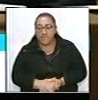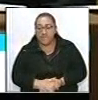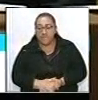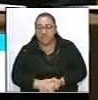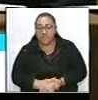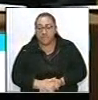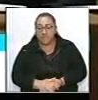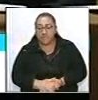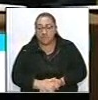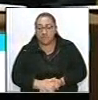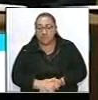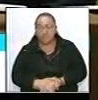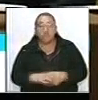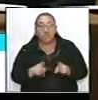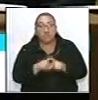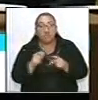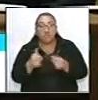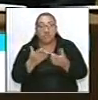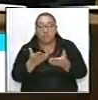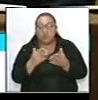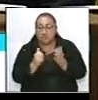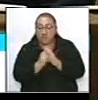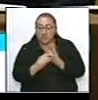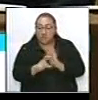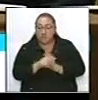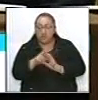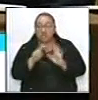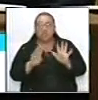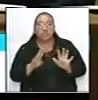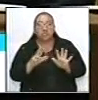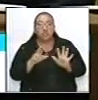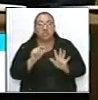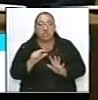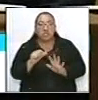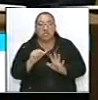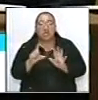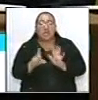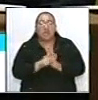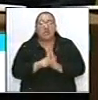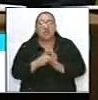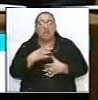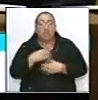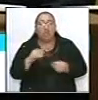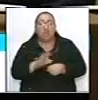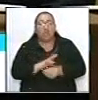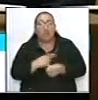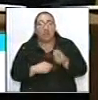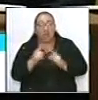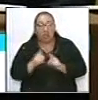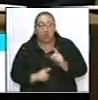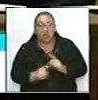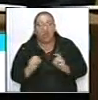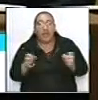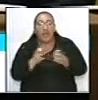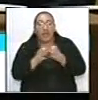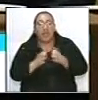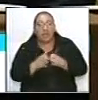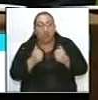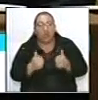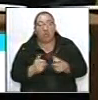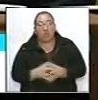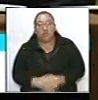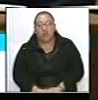eso que el día de hoy tocamos la ley 29.103 de Seguridad y Salud Ocupacional. ¿Qué nos dice? Que debemos contar con los equipos